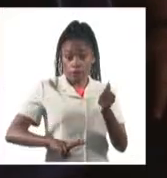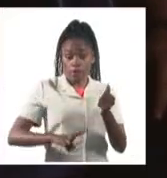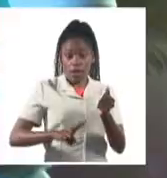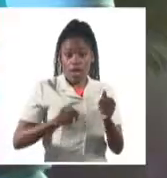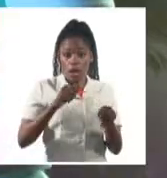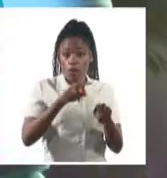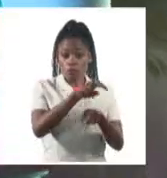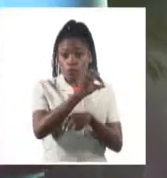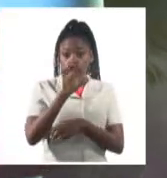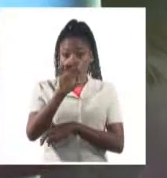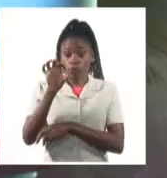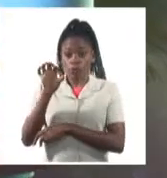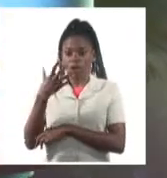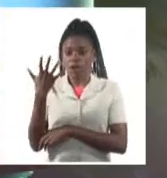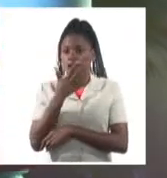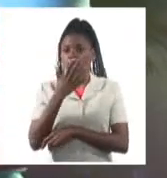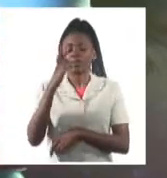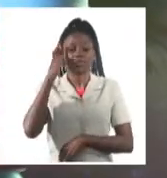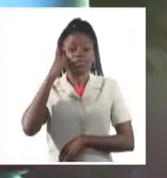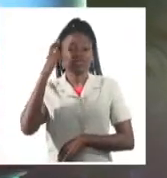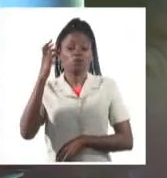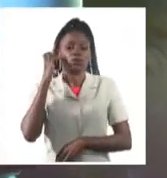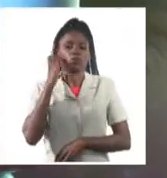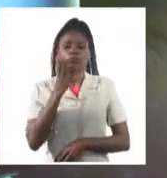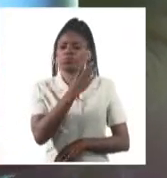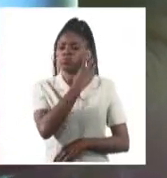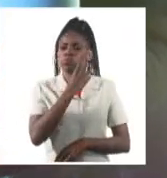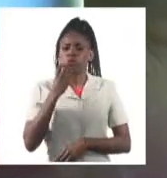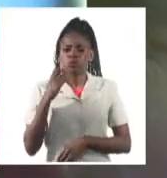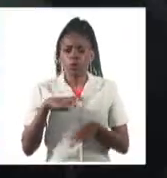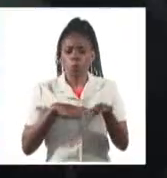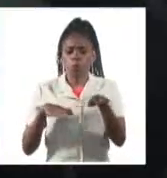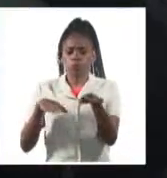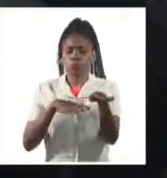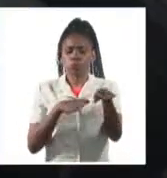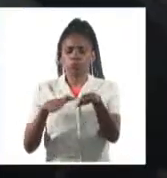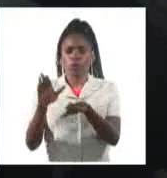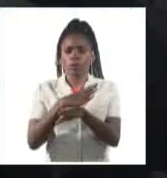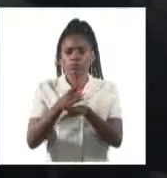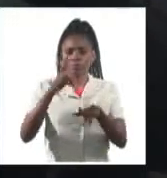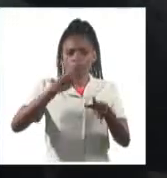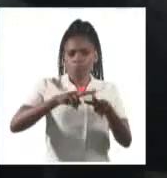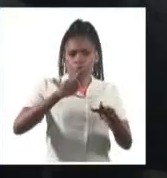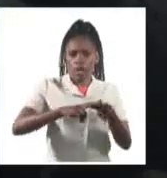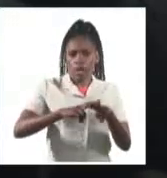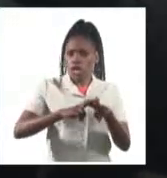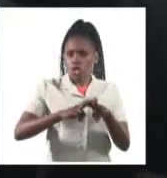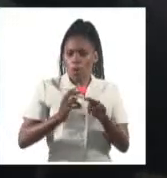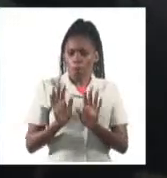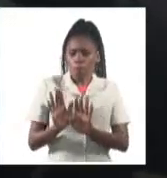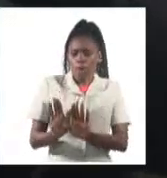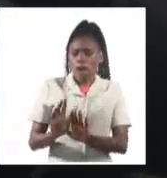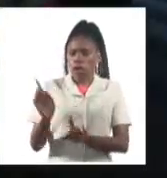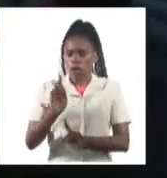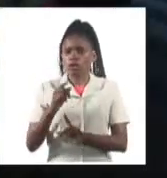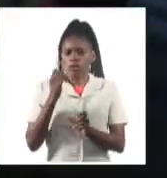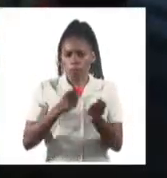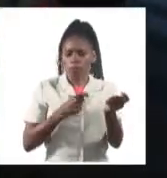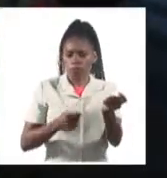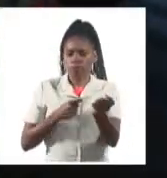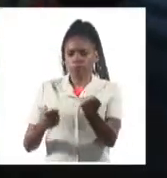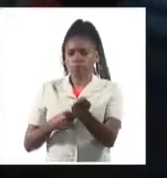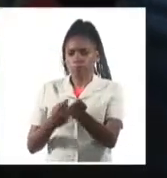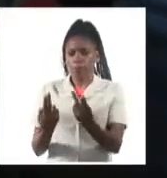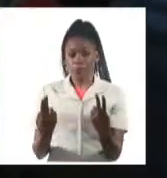presentes a sustentar el legado de los barbudos que recorrieron triunfantes la isla y a no ceder ante las adversidades el evento